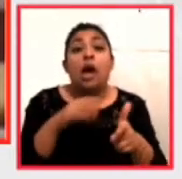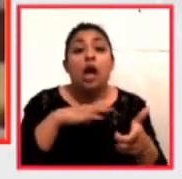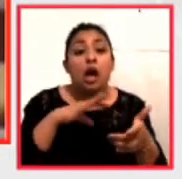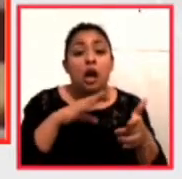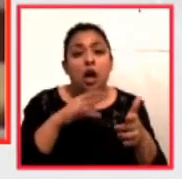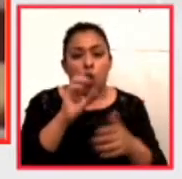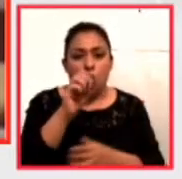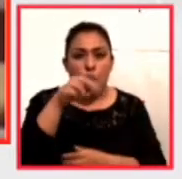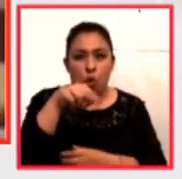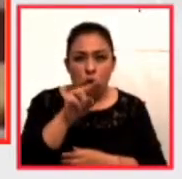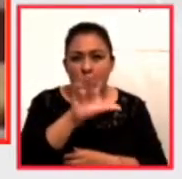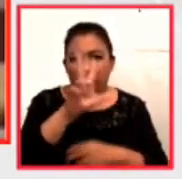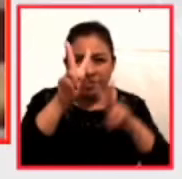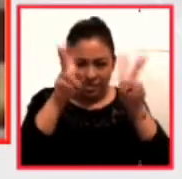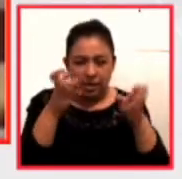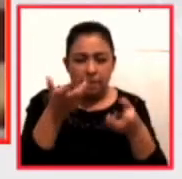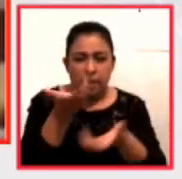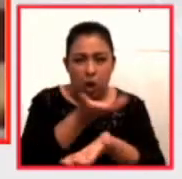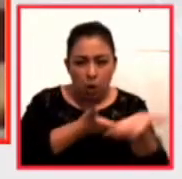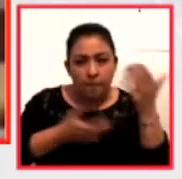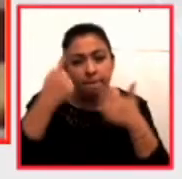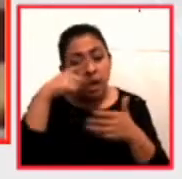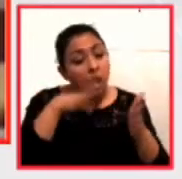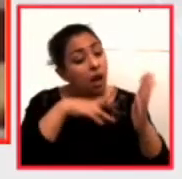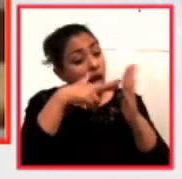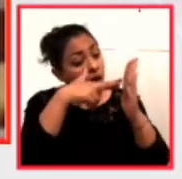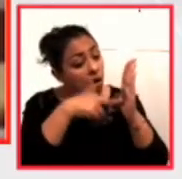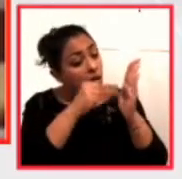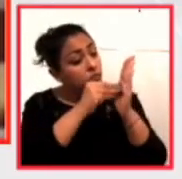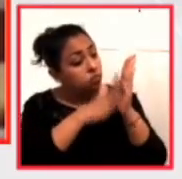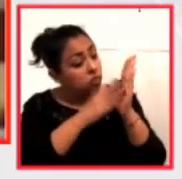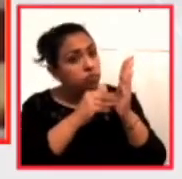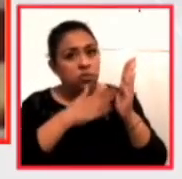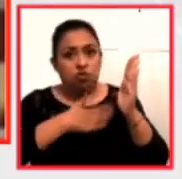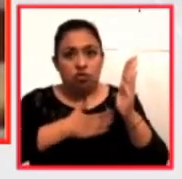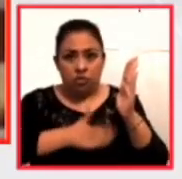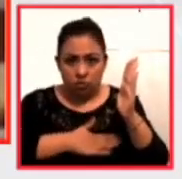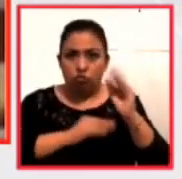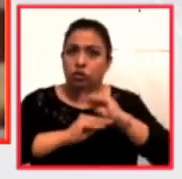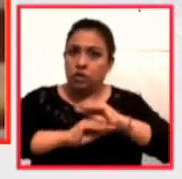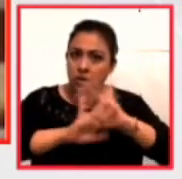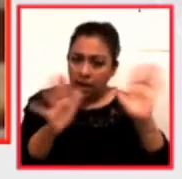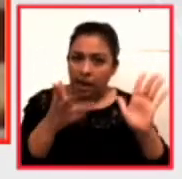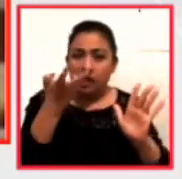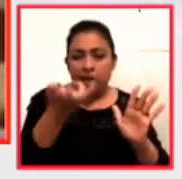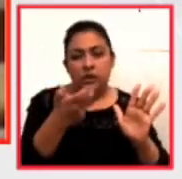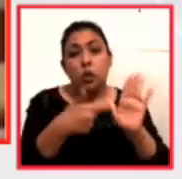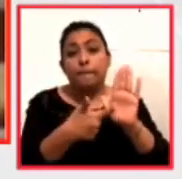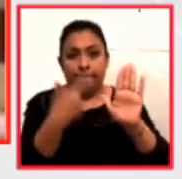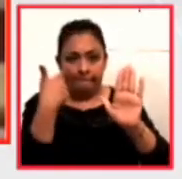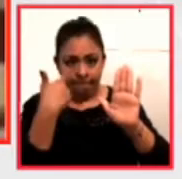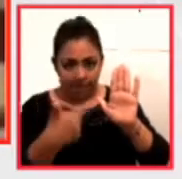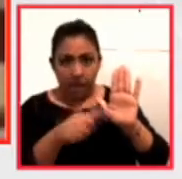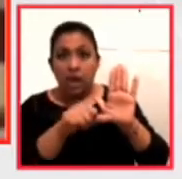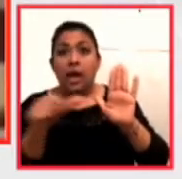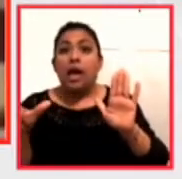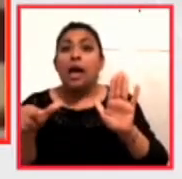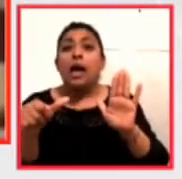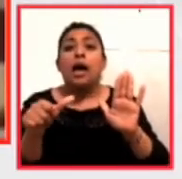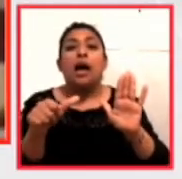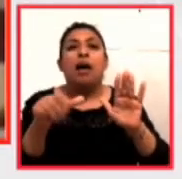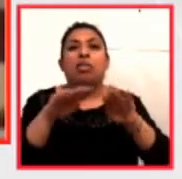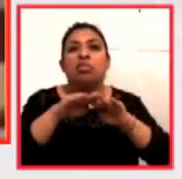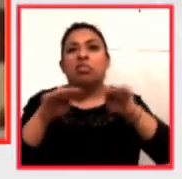y en el tema de comercio para establecer reglas claras y mucho más justas, que sirve como un referee justamente entre esta inequidad